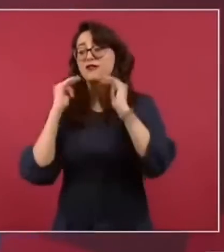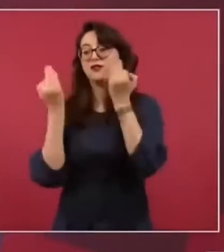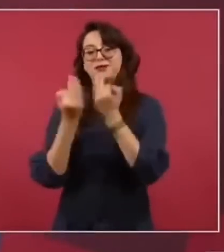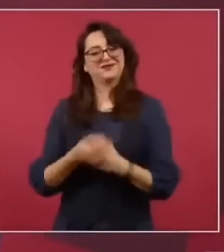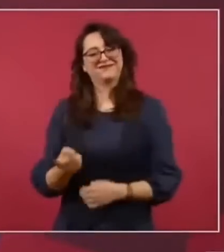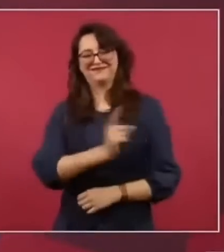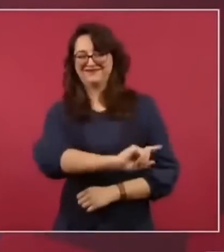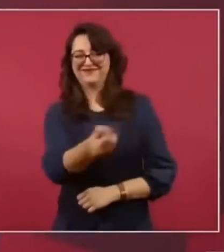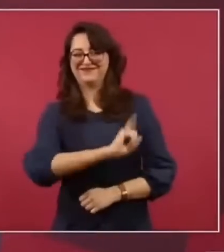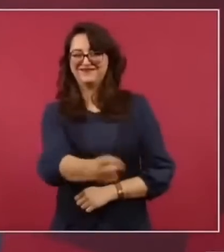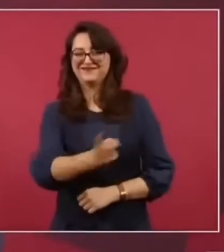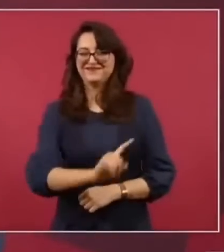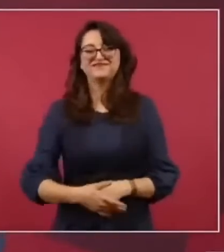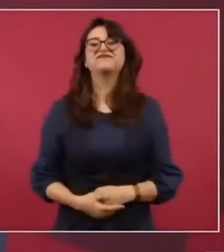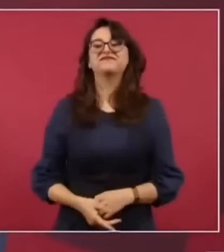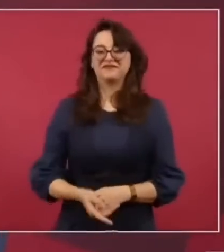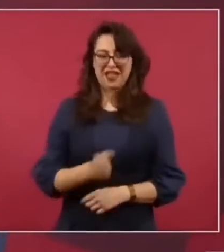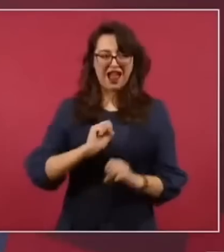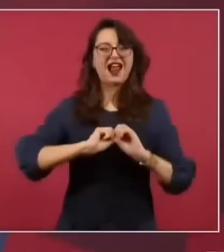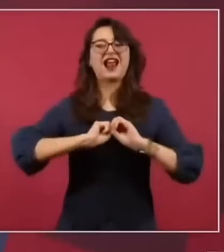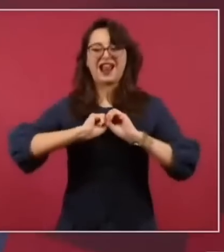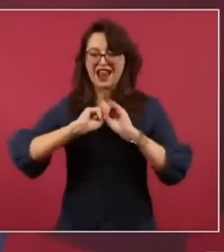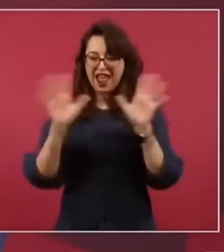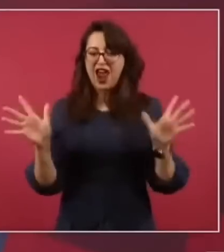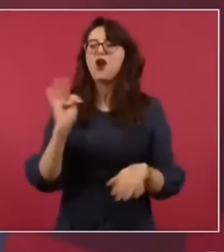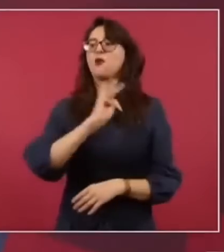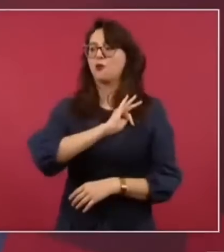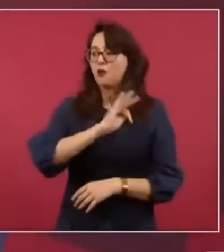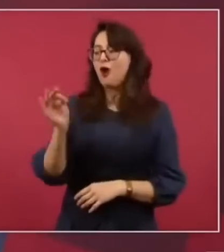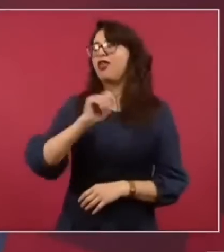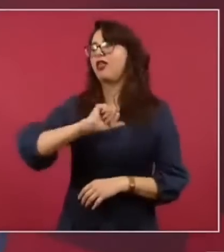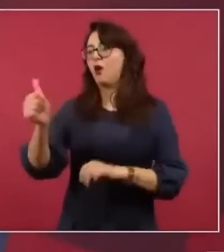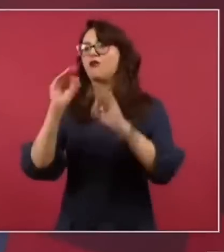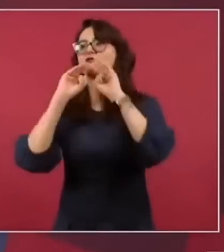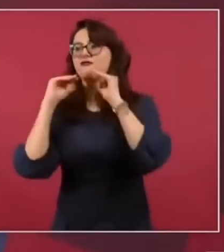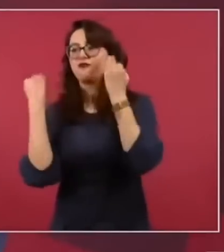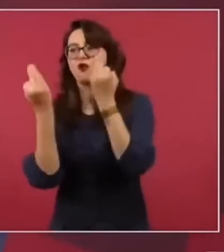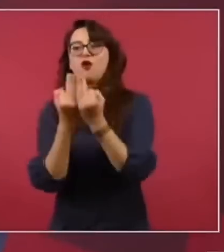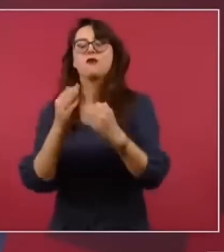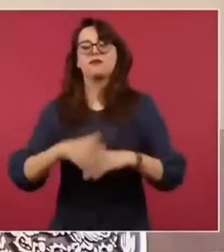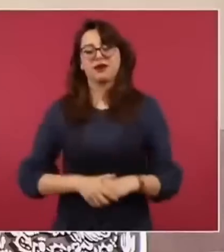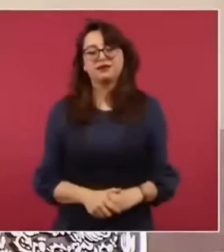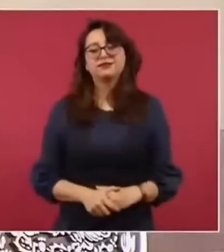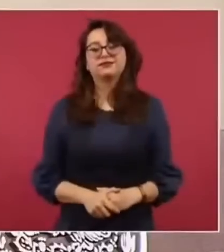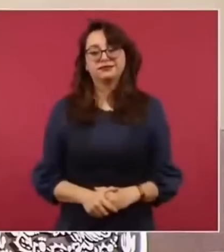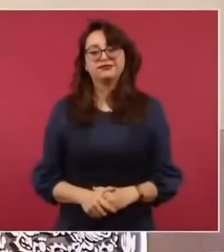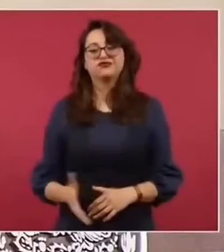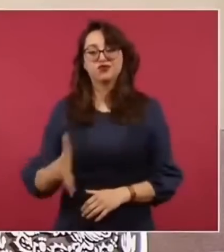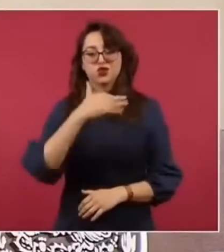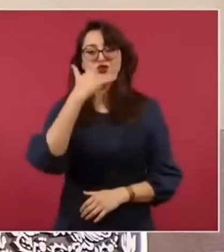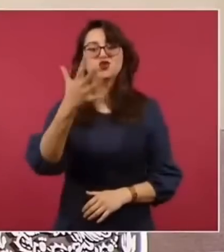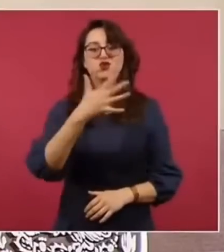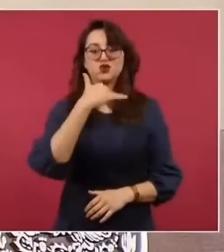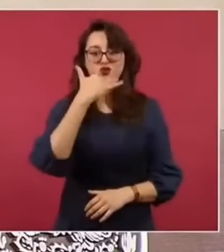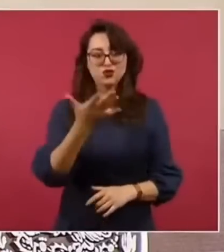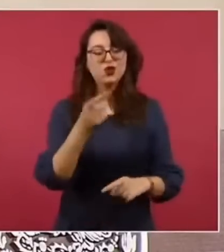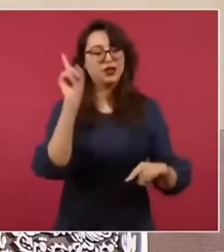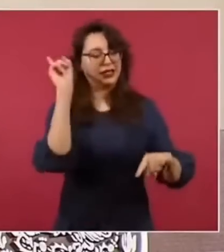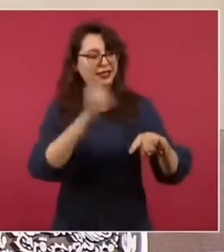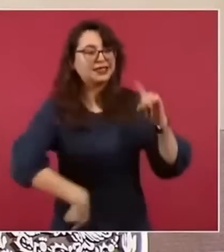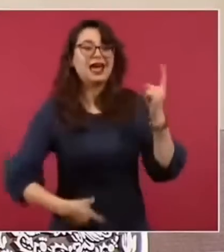Y acabar con la corrupción, porque esa es una fuente de